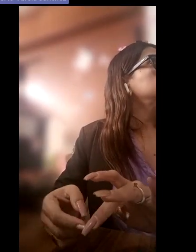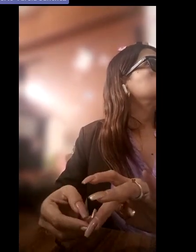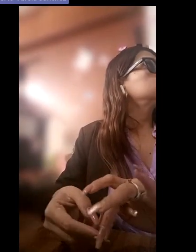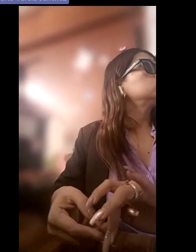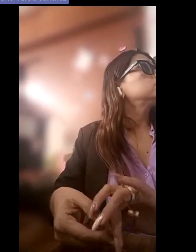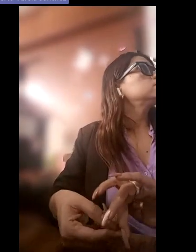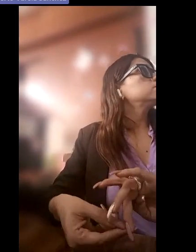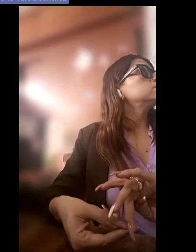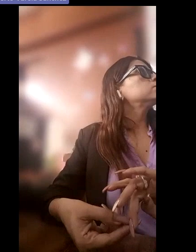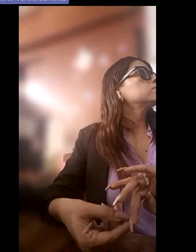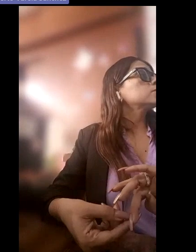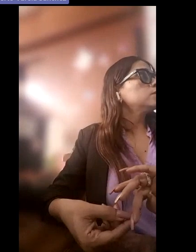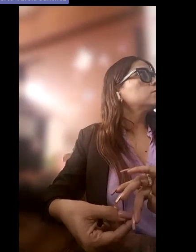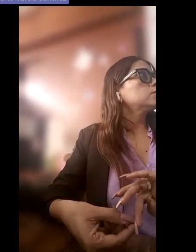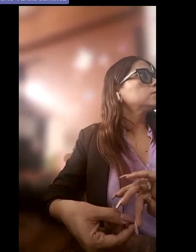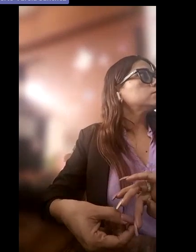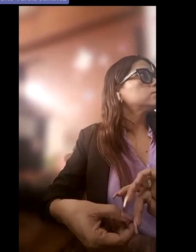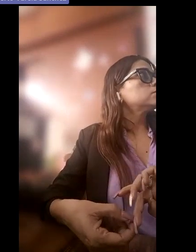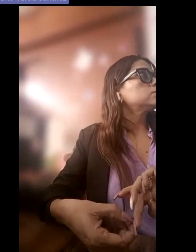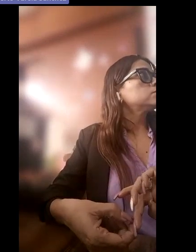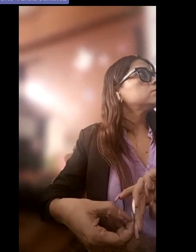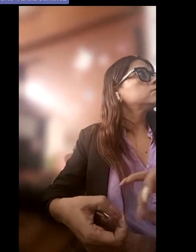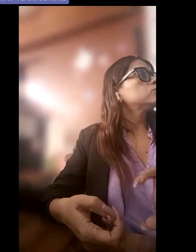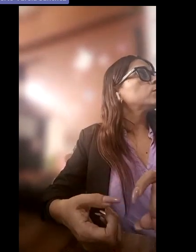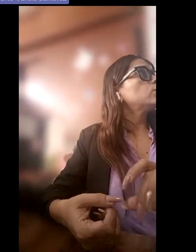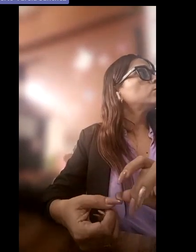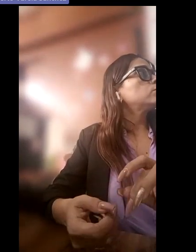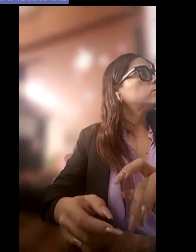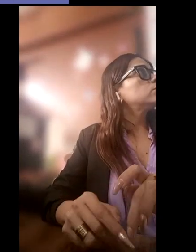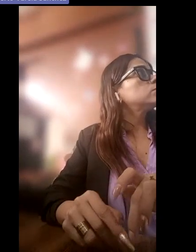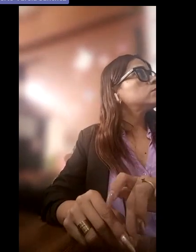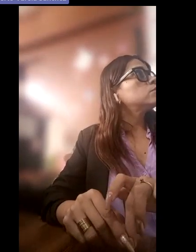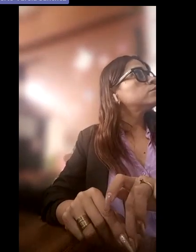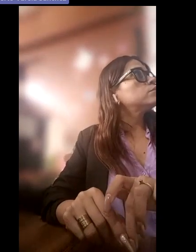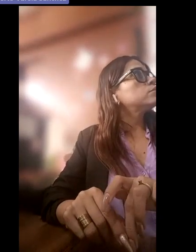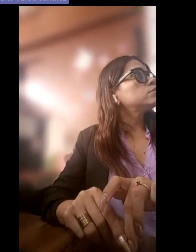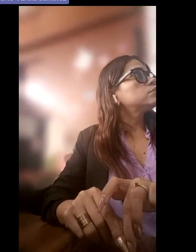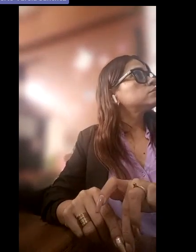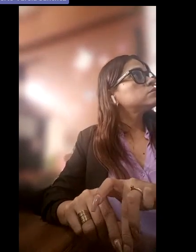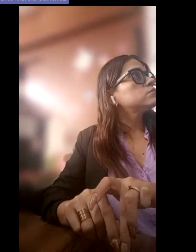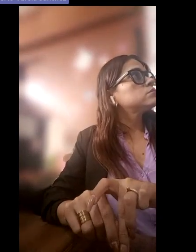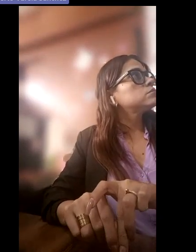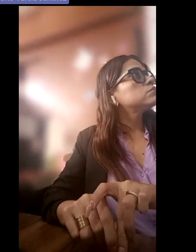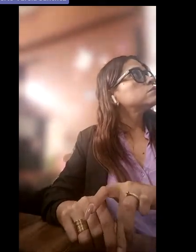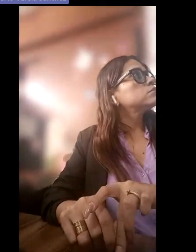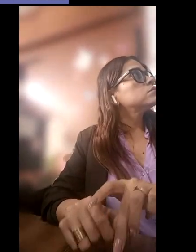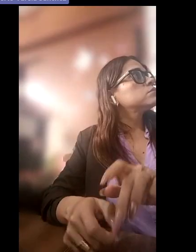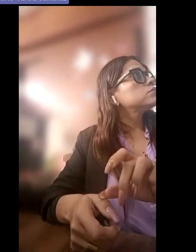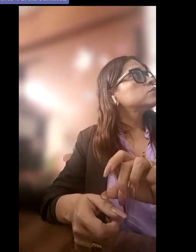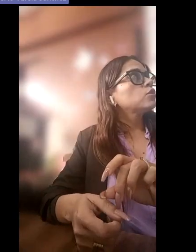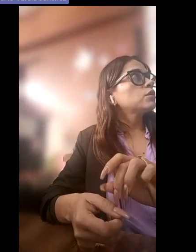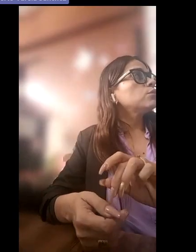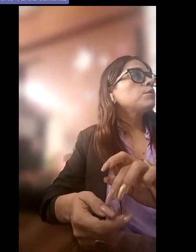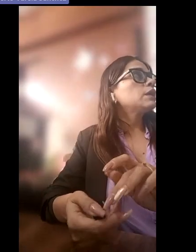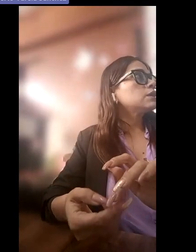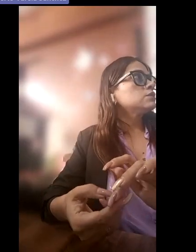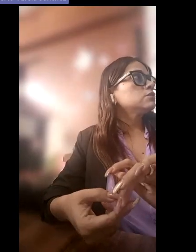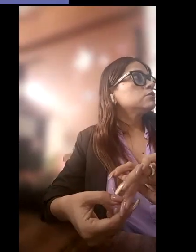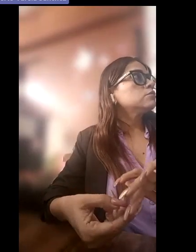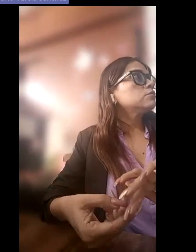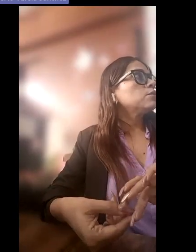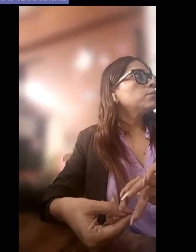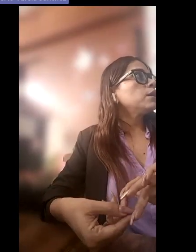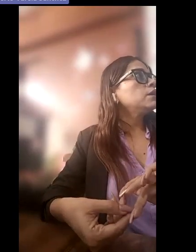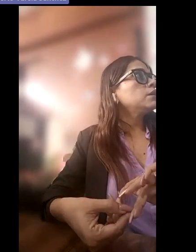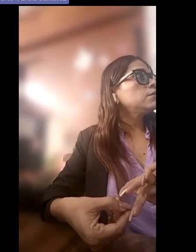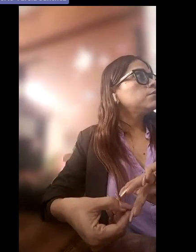que están tratando de encontrar con ese por qué, para no caer en ese loop. porque efectivamente un por qué te lleva a otro segundo por